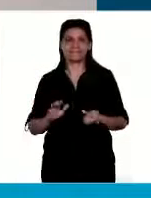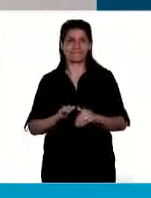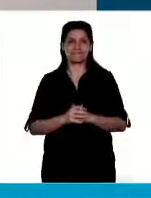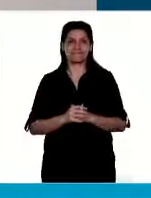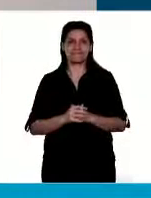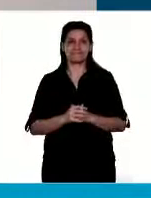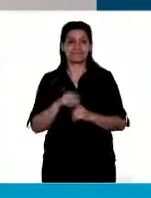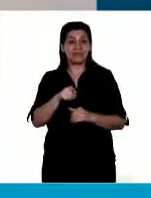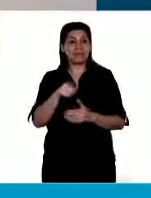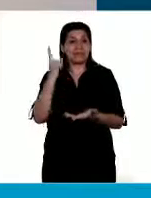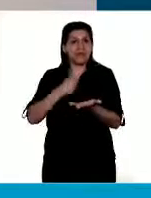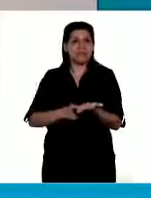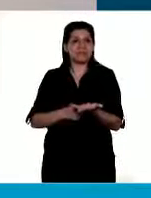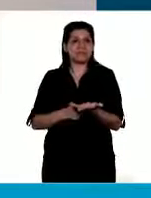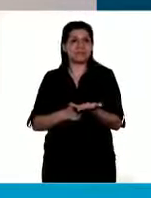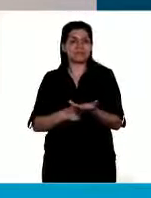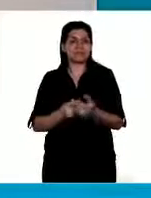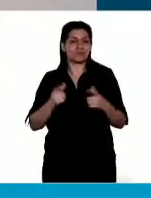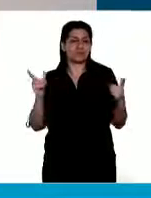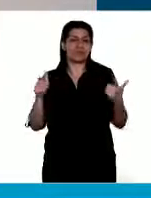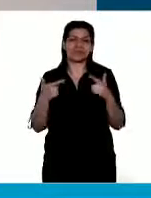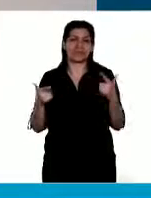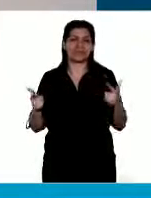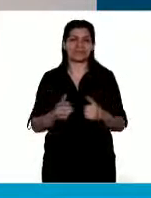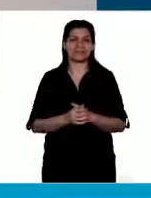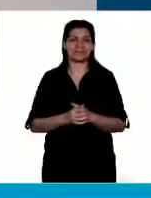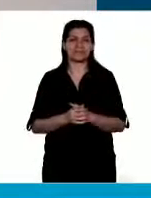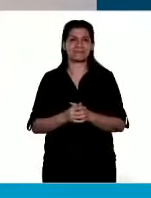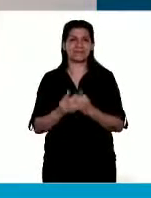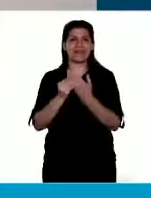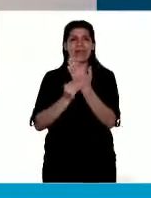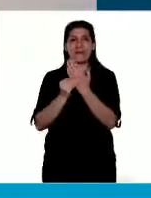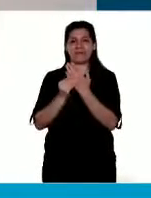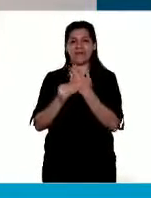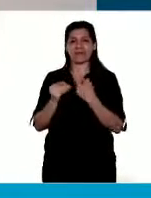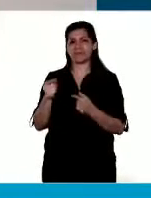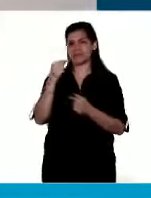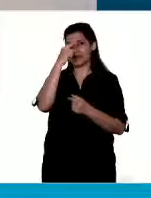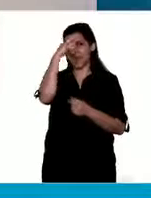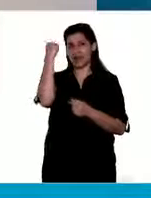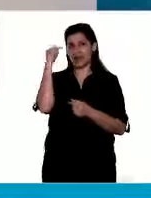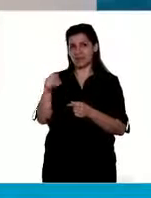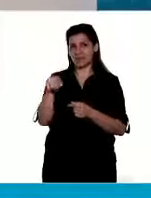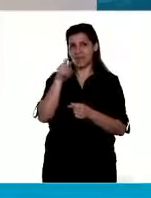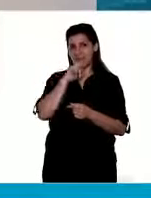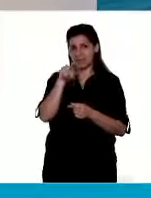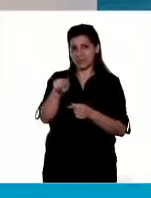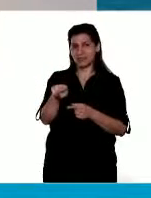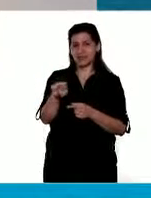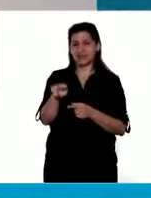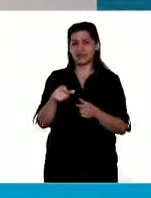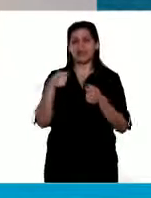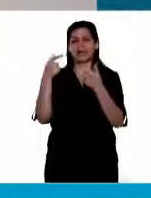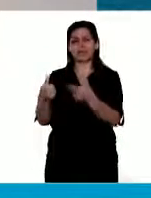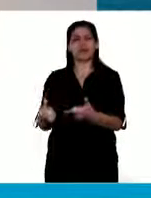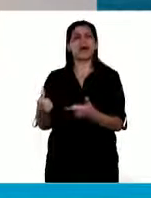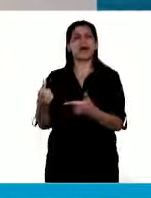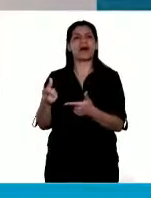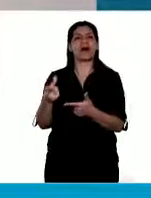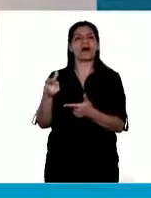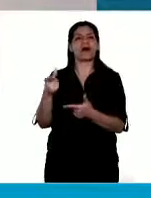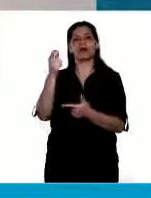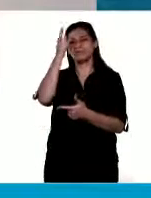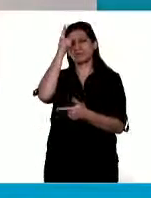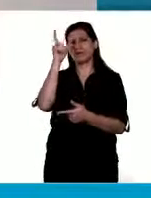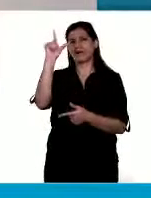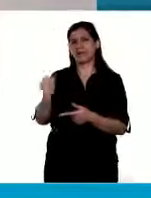decisión desafortunada en ese sentido de la ministra de la Nación, Frederick, en ese momento de haberle otorgado a las fuerzas federales un